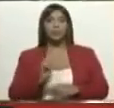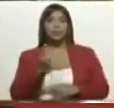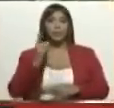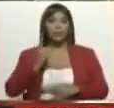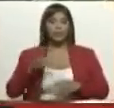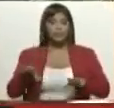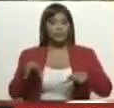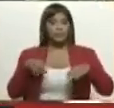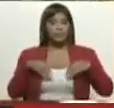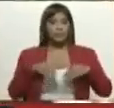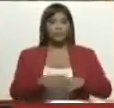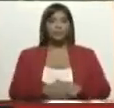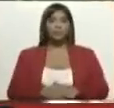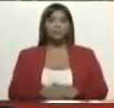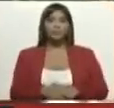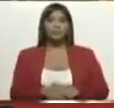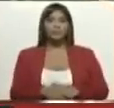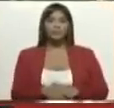debo asumir,